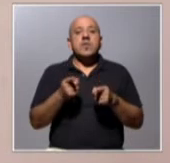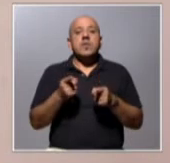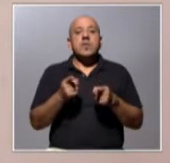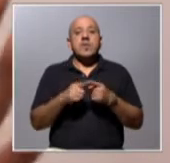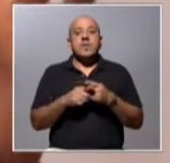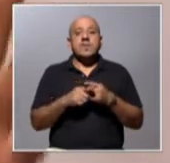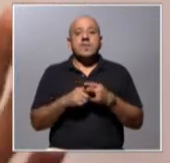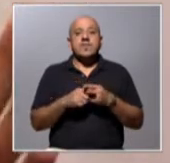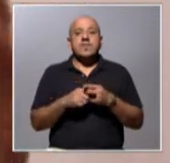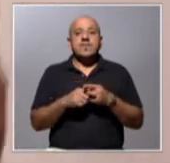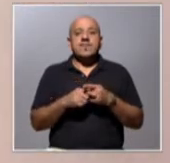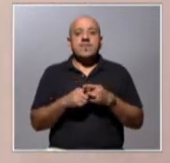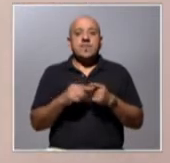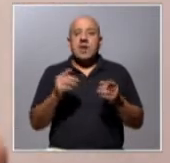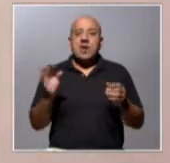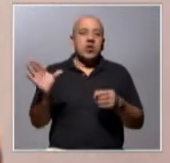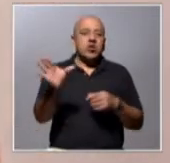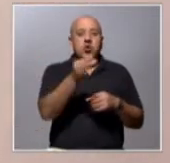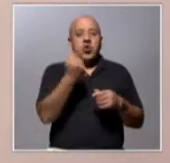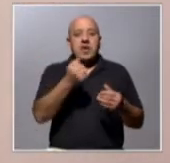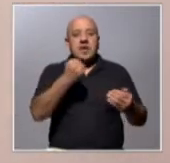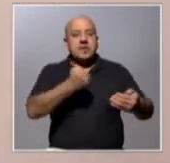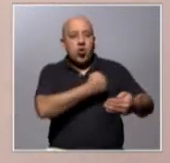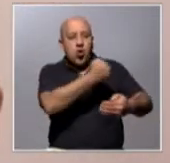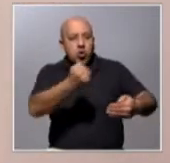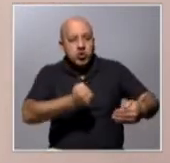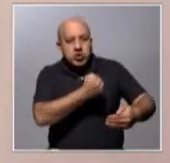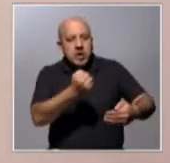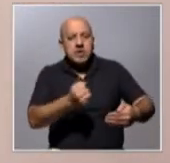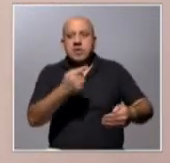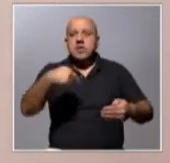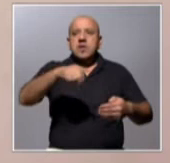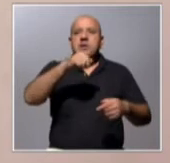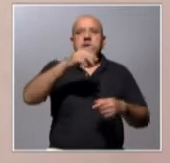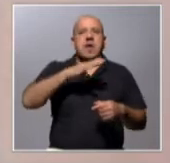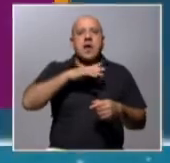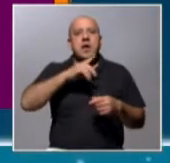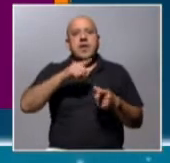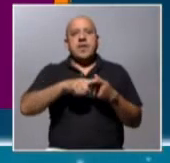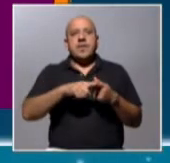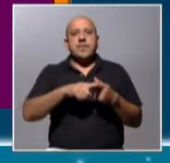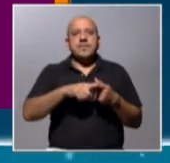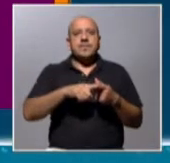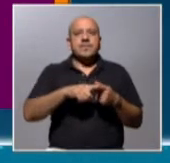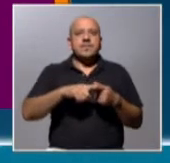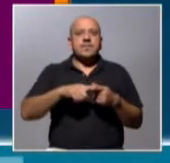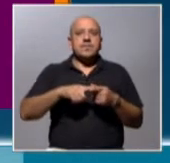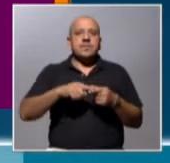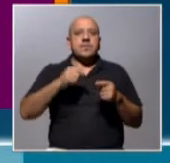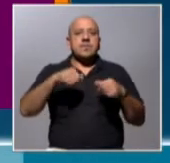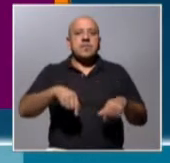decís, todas las ollas populares, las canastas y todo lo que tenga un lugar físico está también en el portal ese